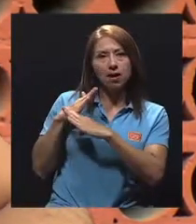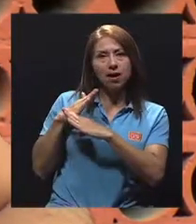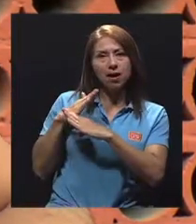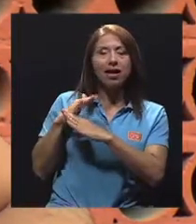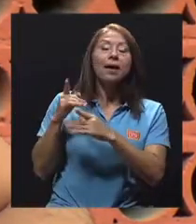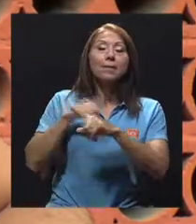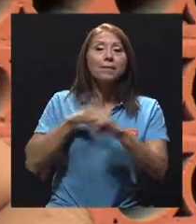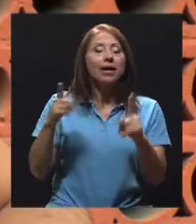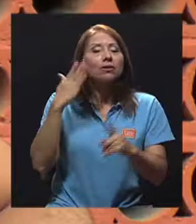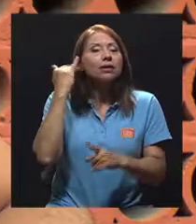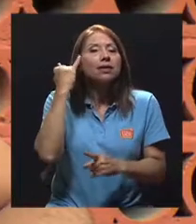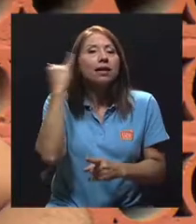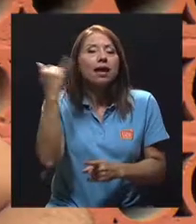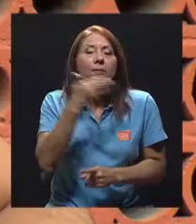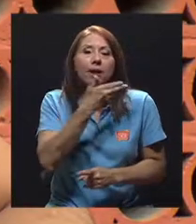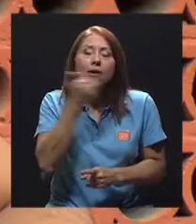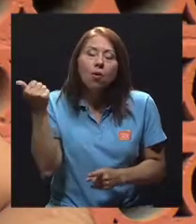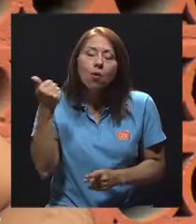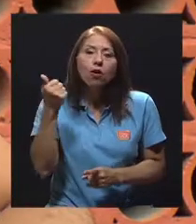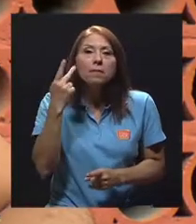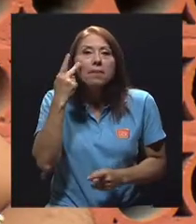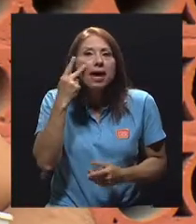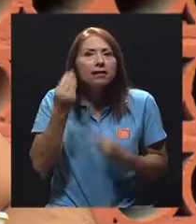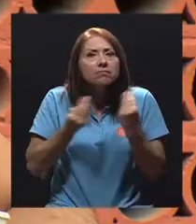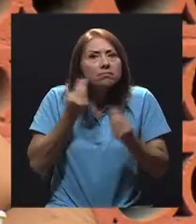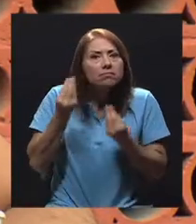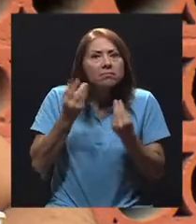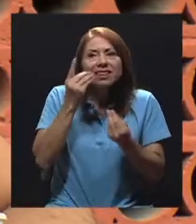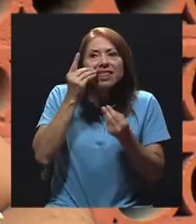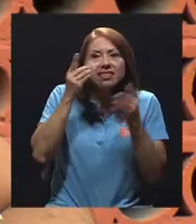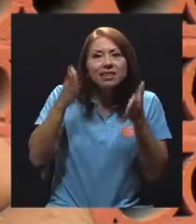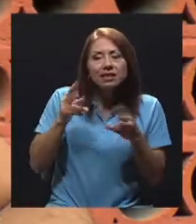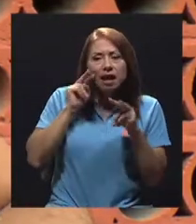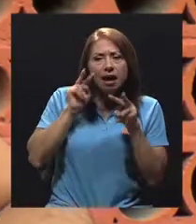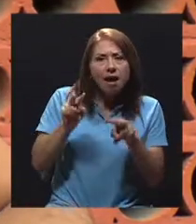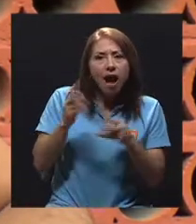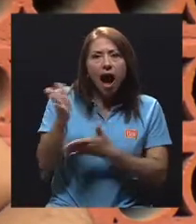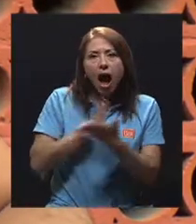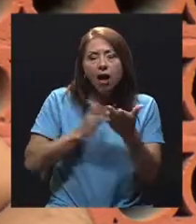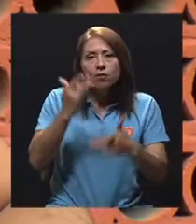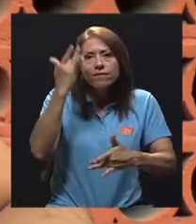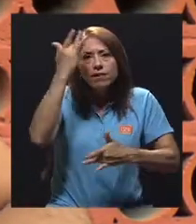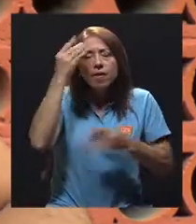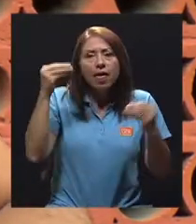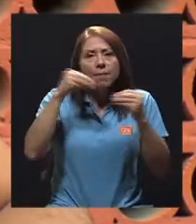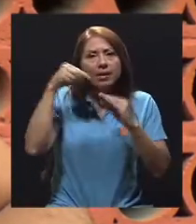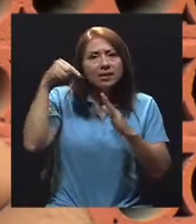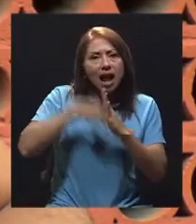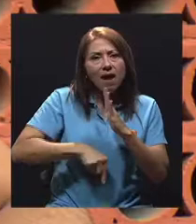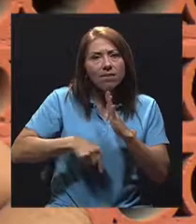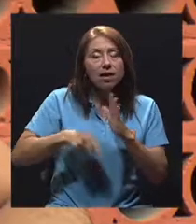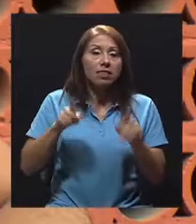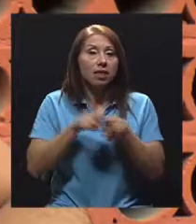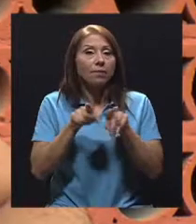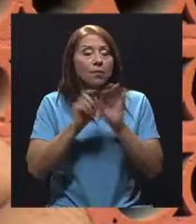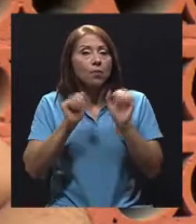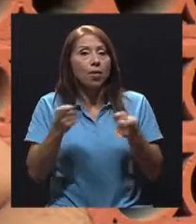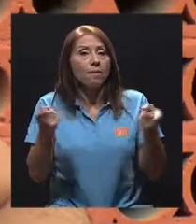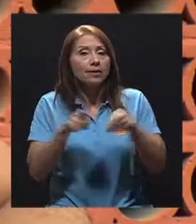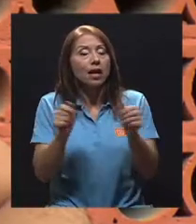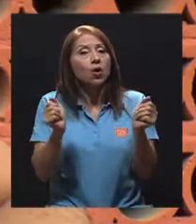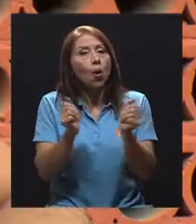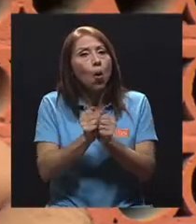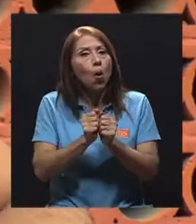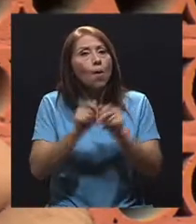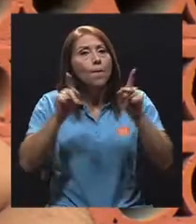Pero lo ideal sería tratarlo, ver si es por una enfermedad ya más grave, ¿verdad? Porque también se puede dar en pacientes que tienen